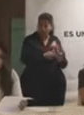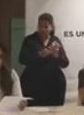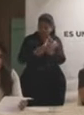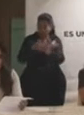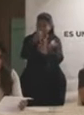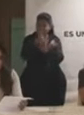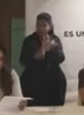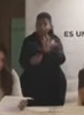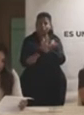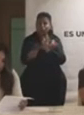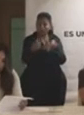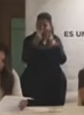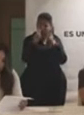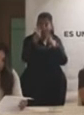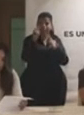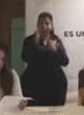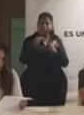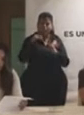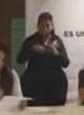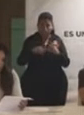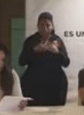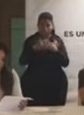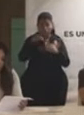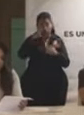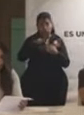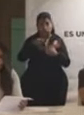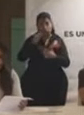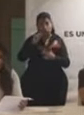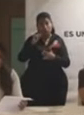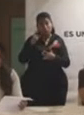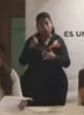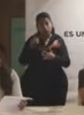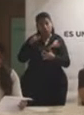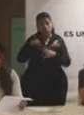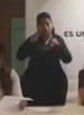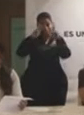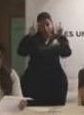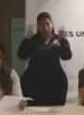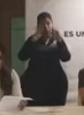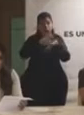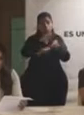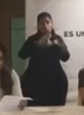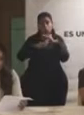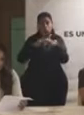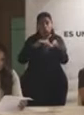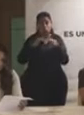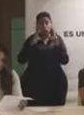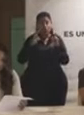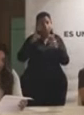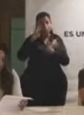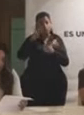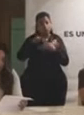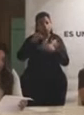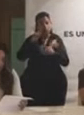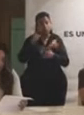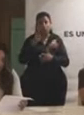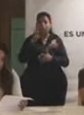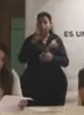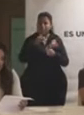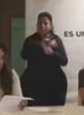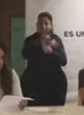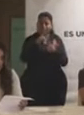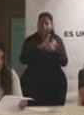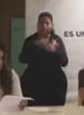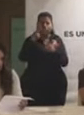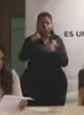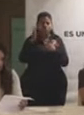Es un tema de todos 2021, con el objetivo de garantizar la correcta aplicación de la ley, así como de